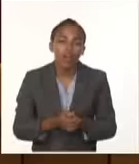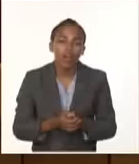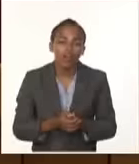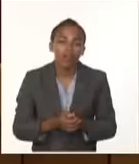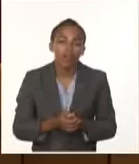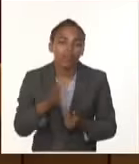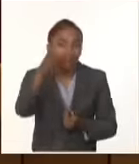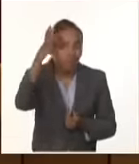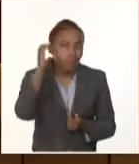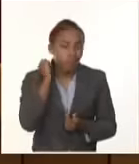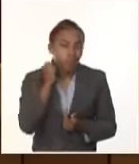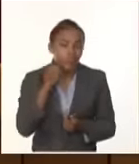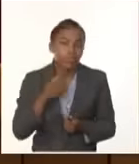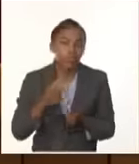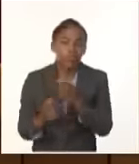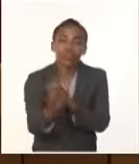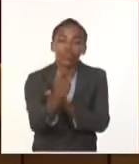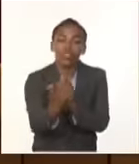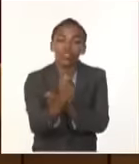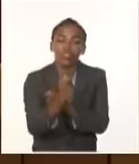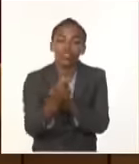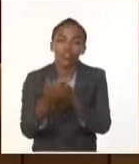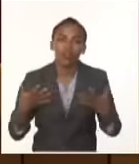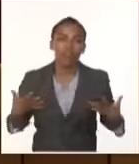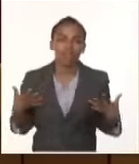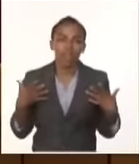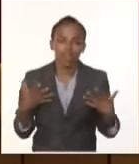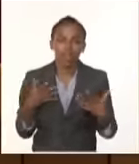a enfrentar la dificultad: ¡sí se puede!